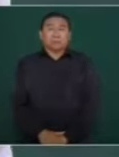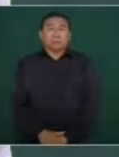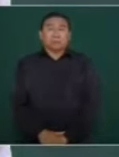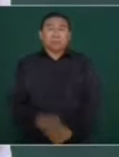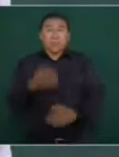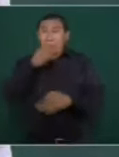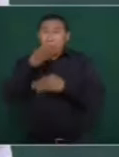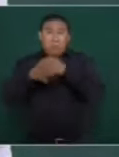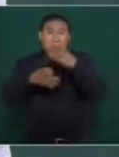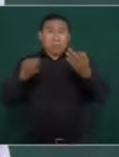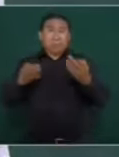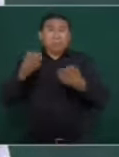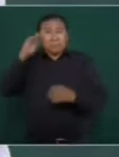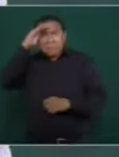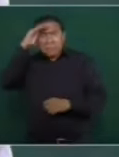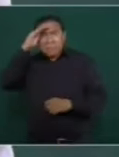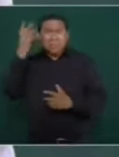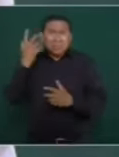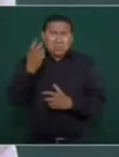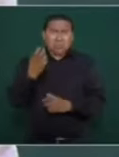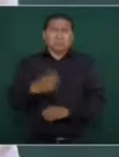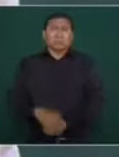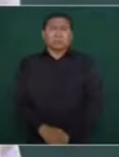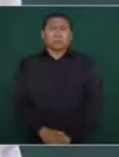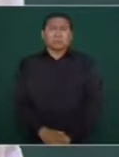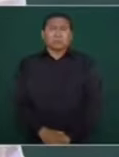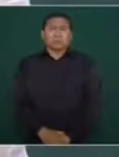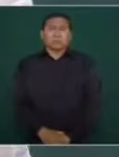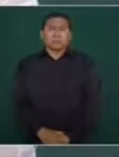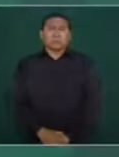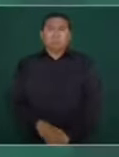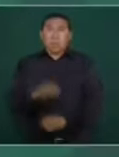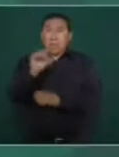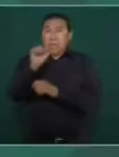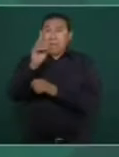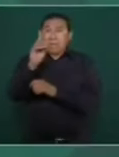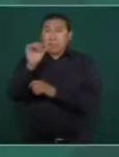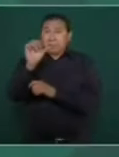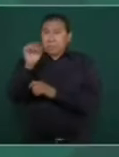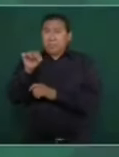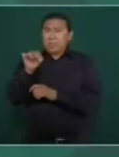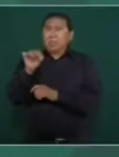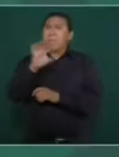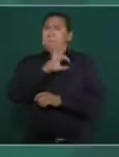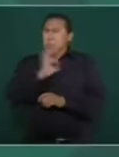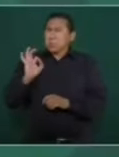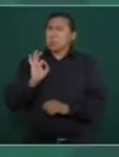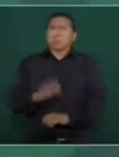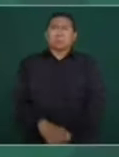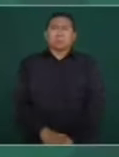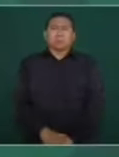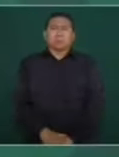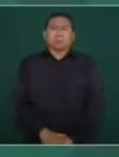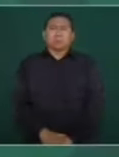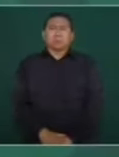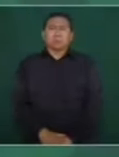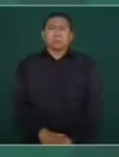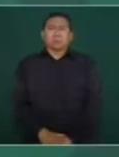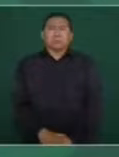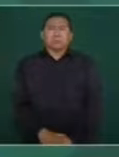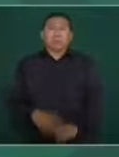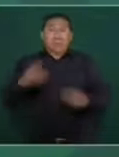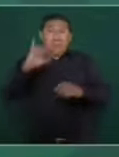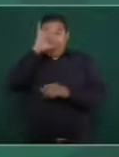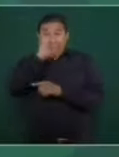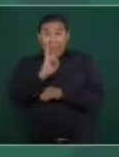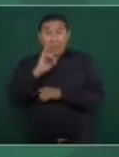se está pensando en eso, en Adán, no. Podría decir de que la